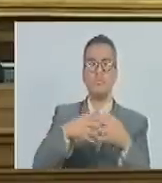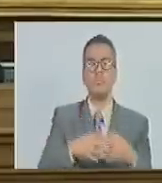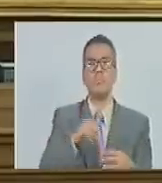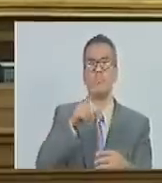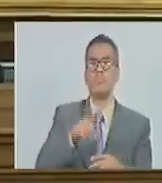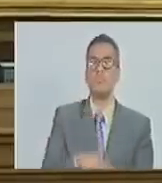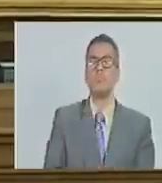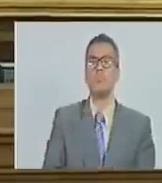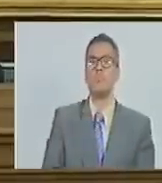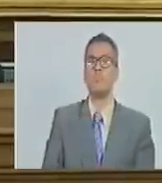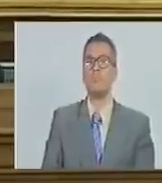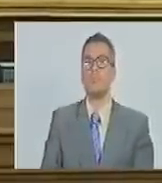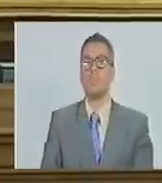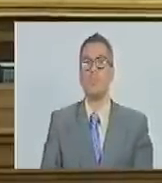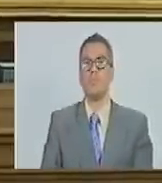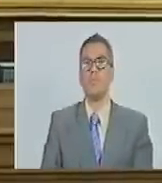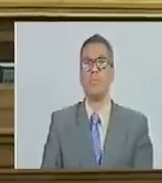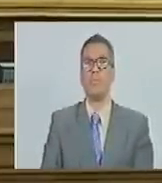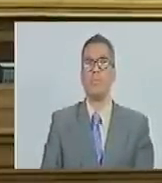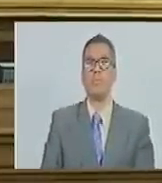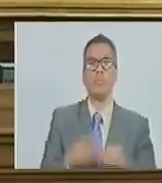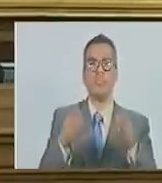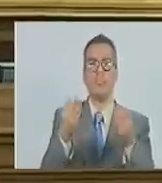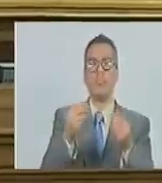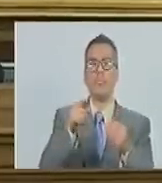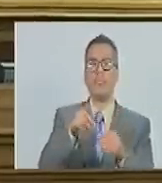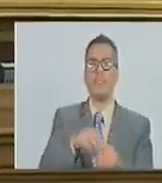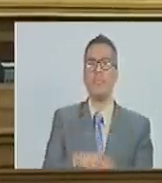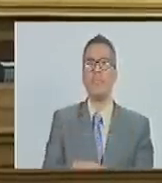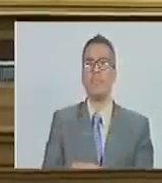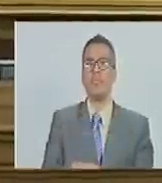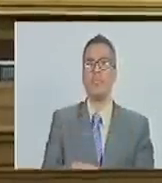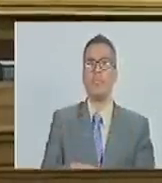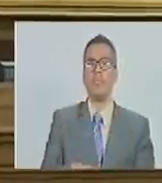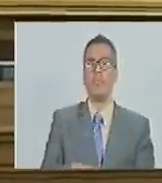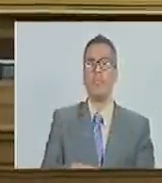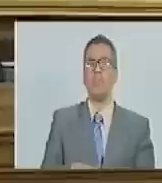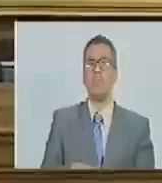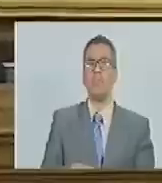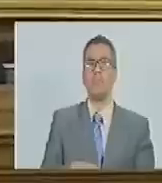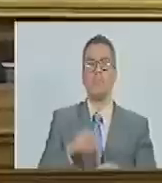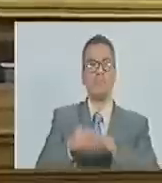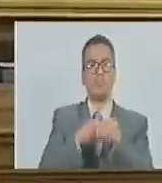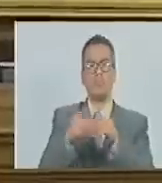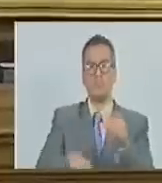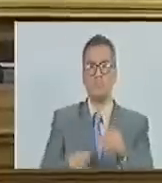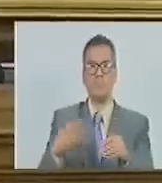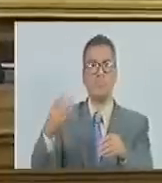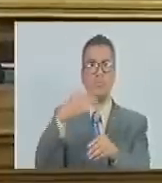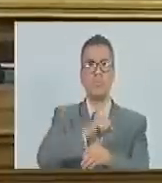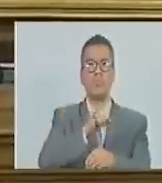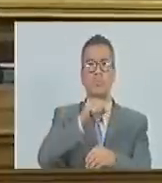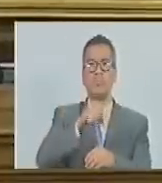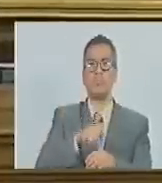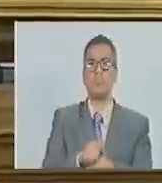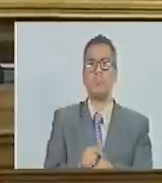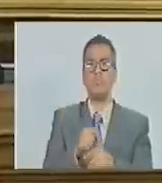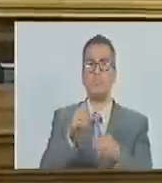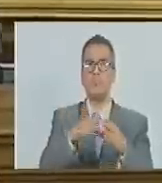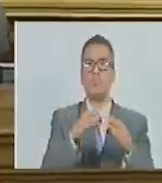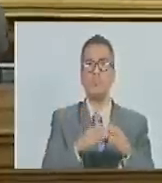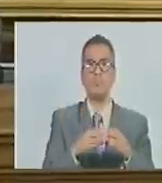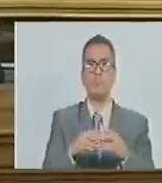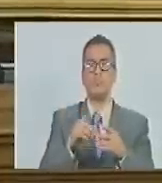Unidos de América. Y mucho de lo que se ha logrado en materia